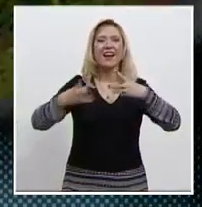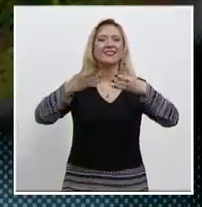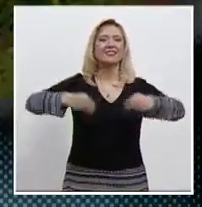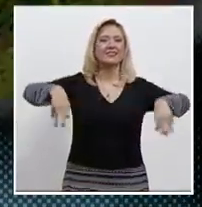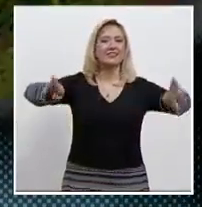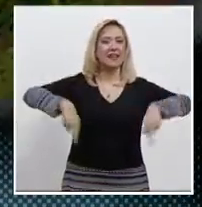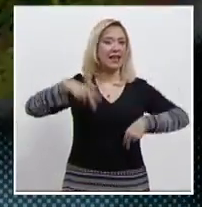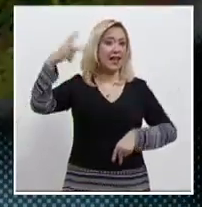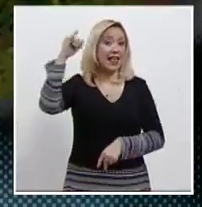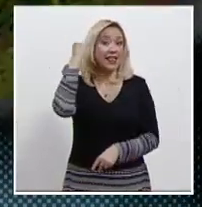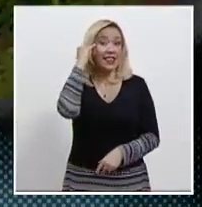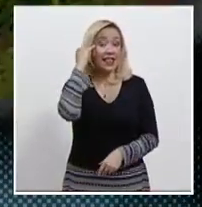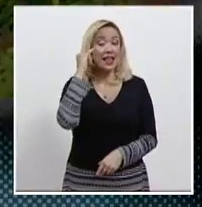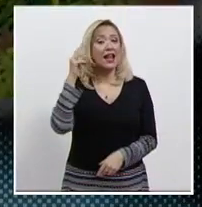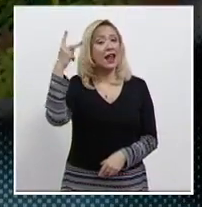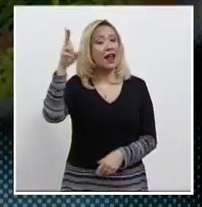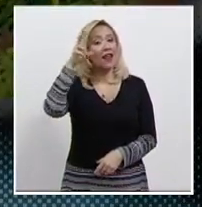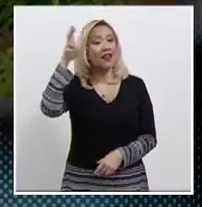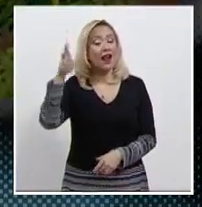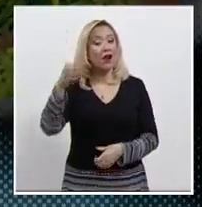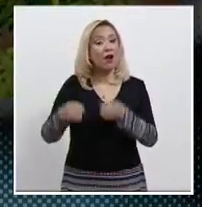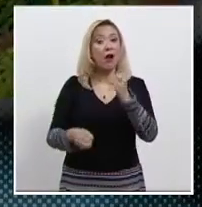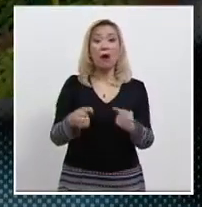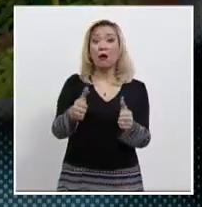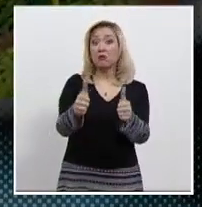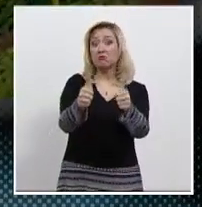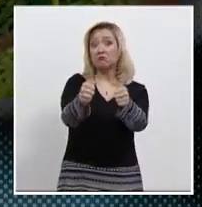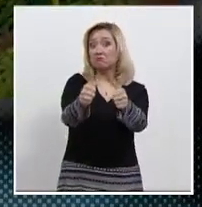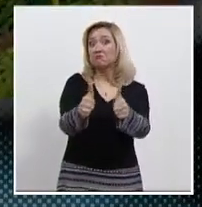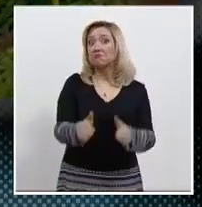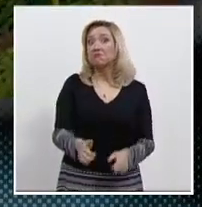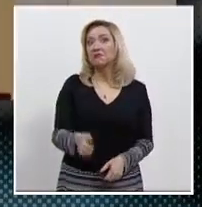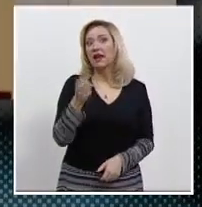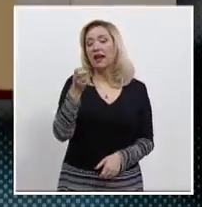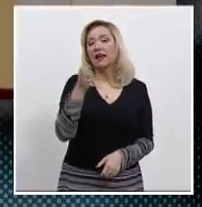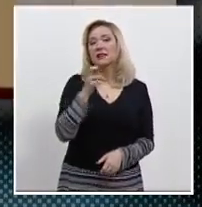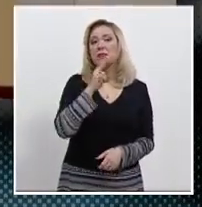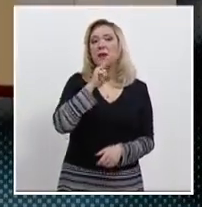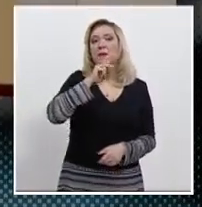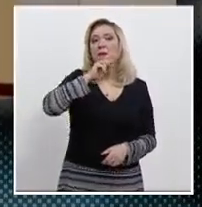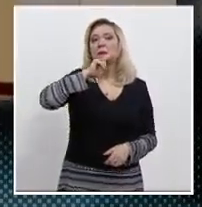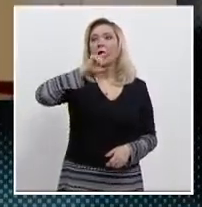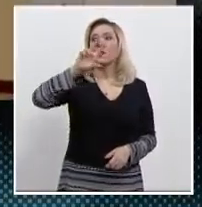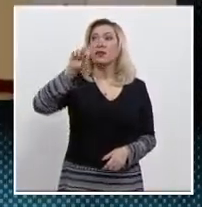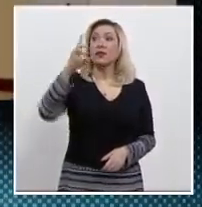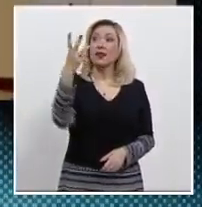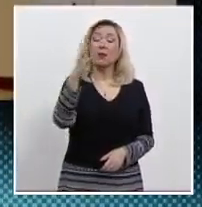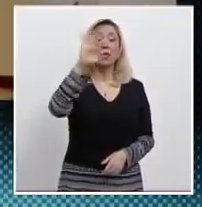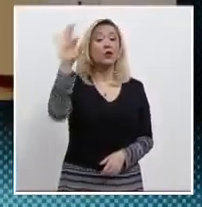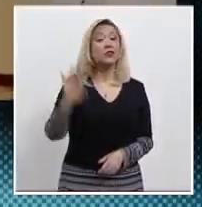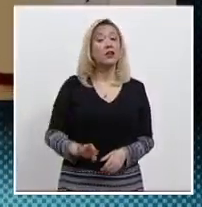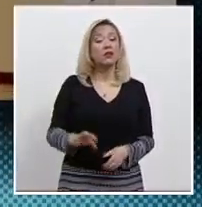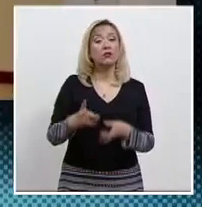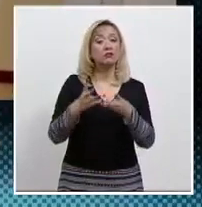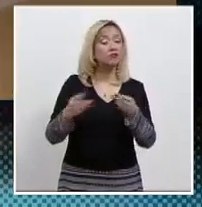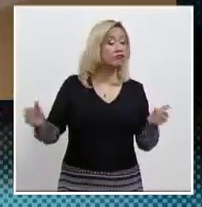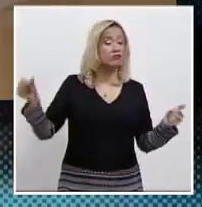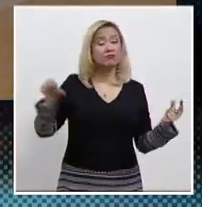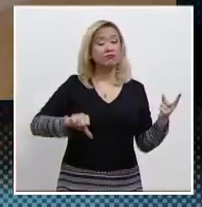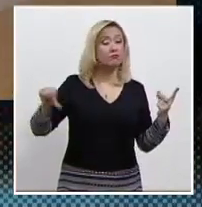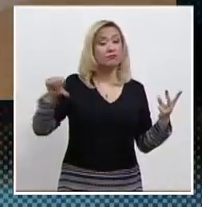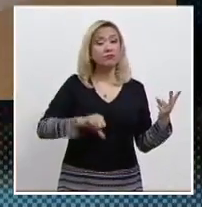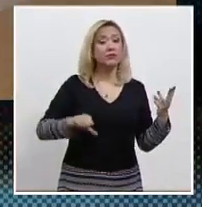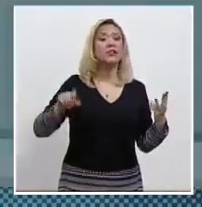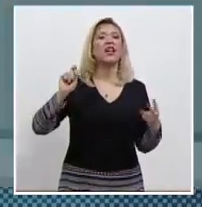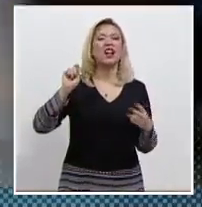Hidalgo alcanzan acuerdos exitosos, lo que supera la media nacional de 33%, destacó World